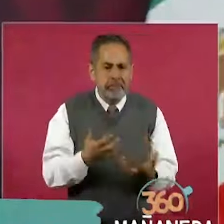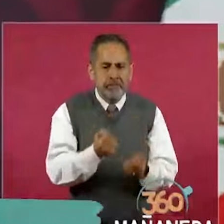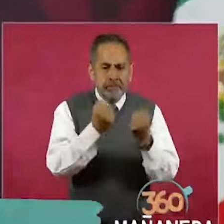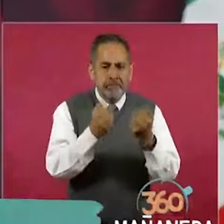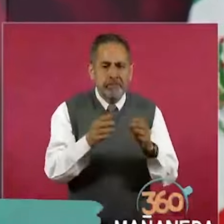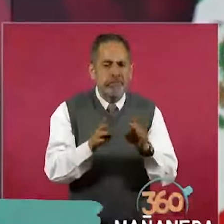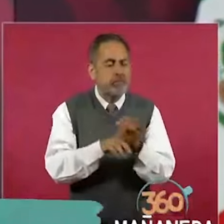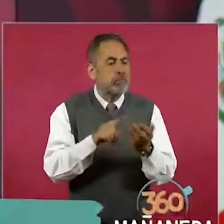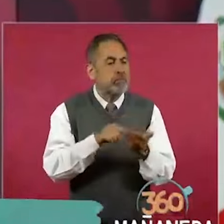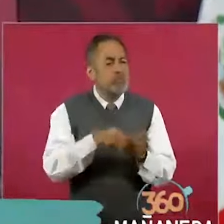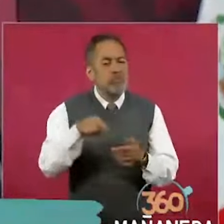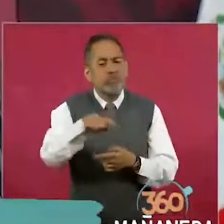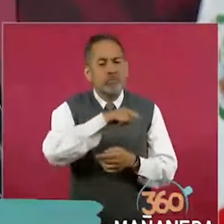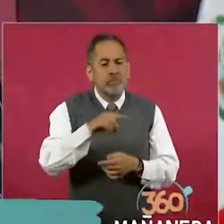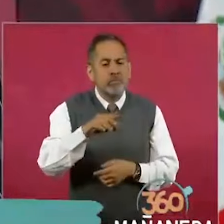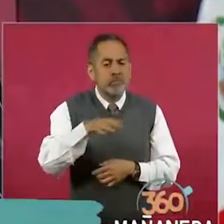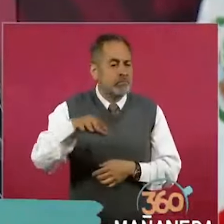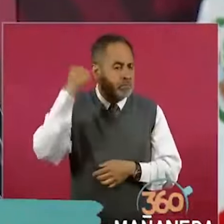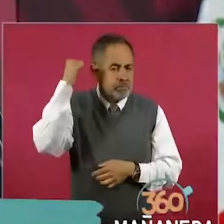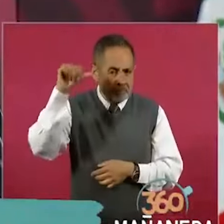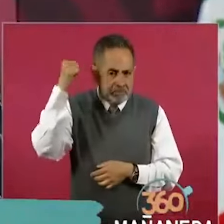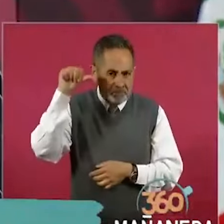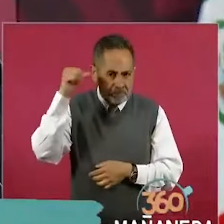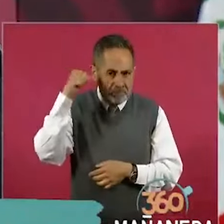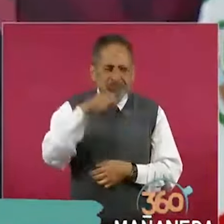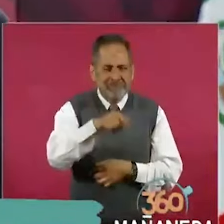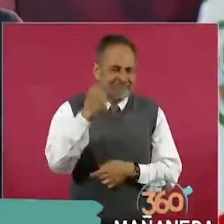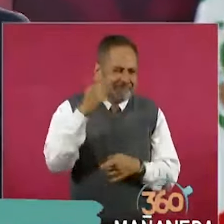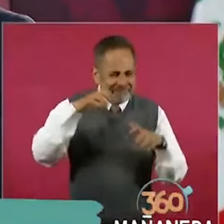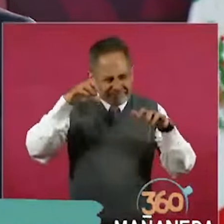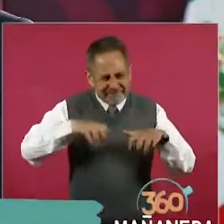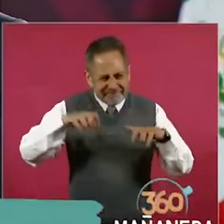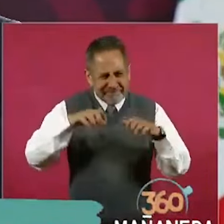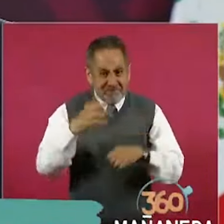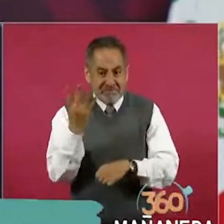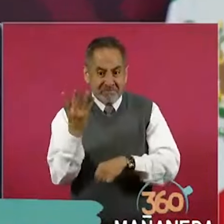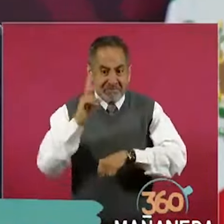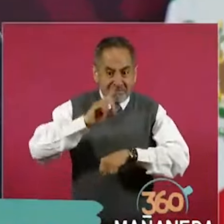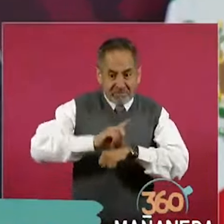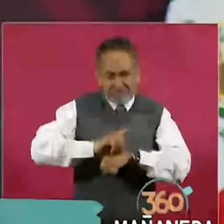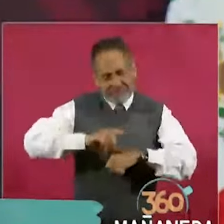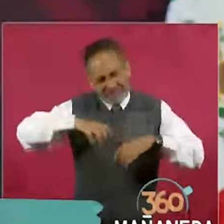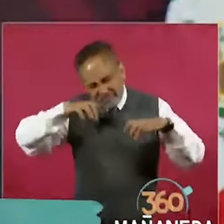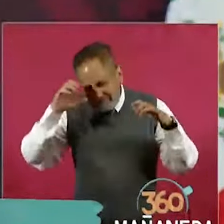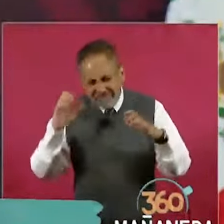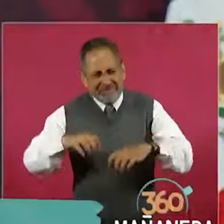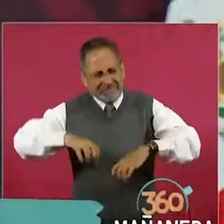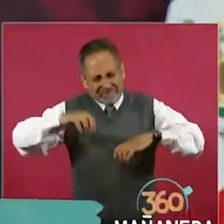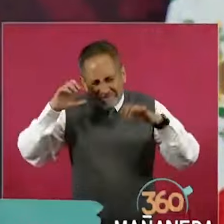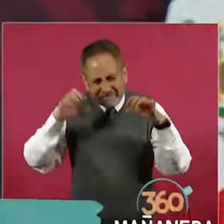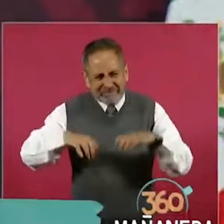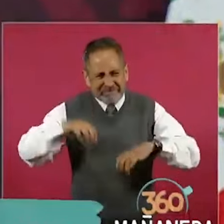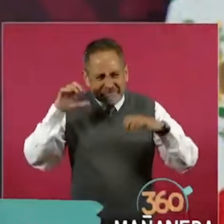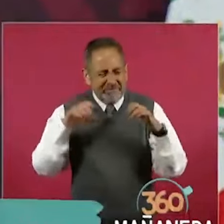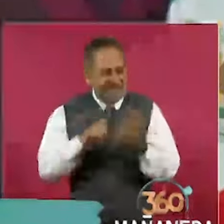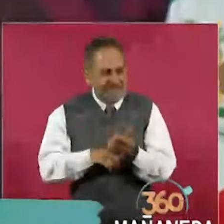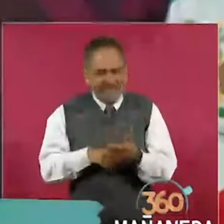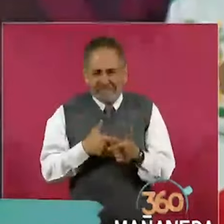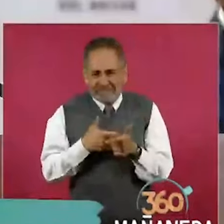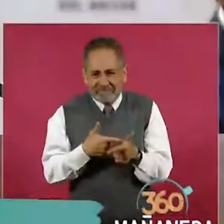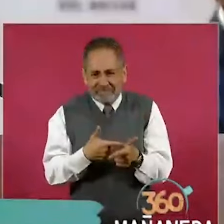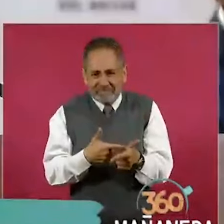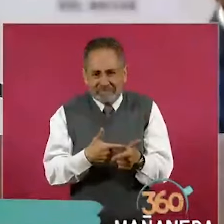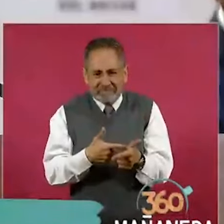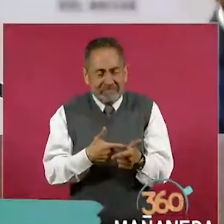de Acapulco que ha llovido muchísimo 4atro días Eh de lluvias consecutivos